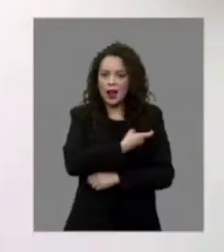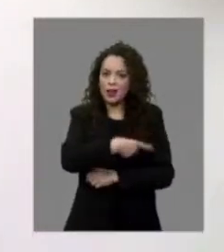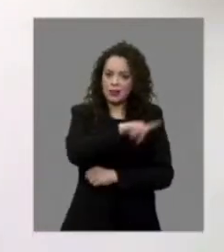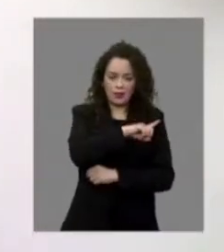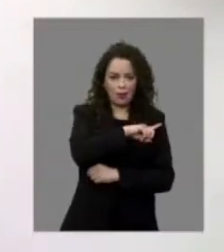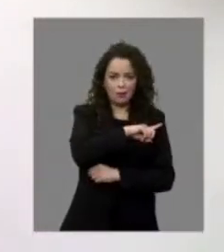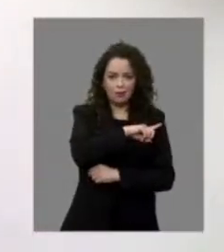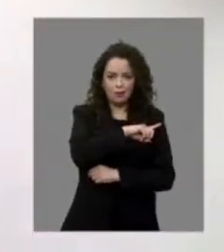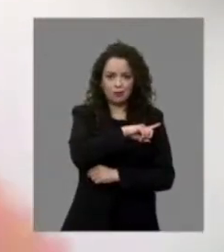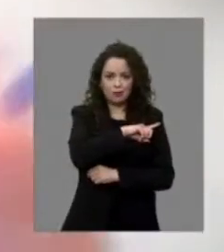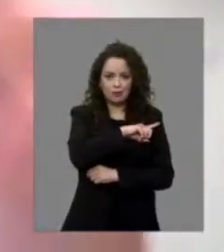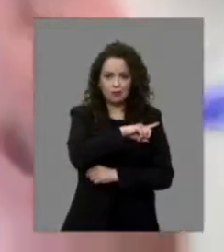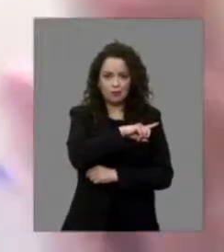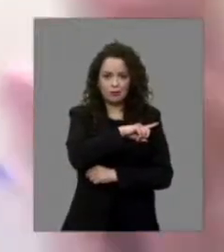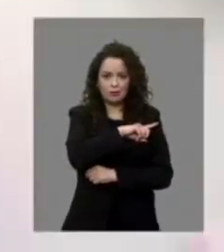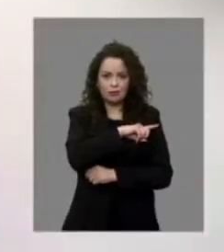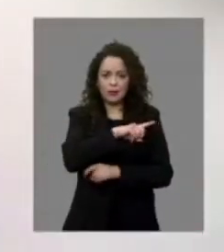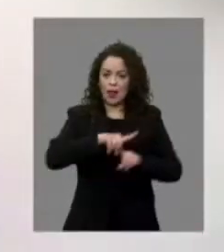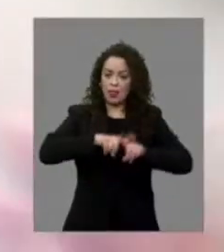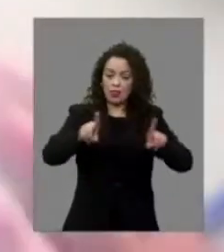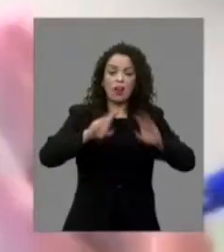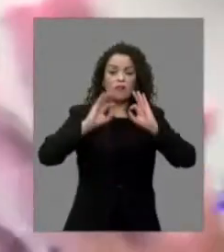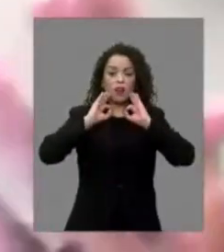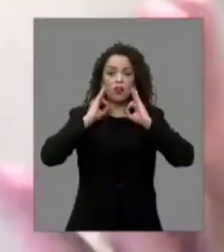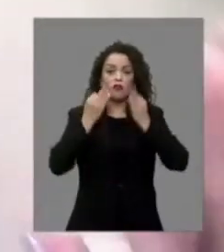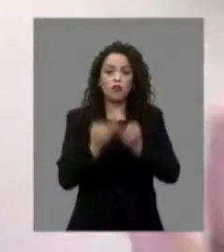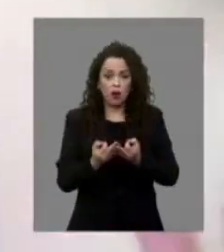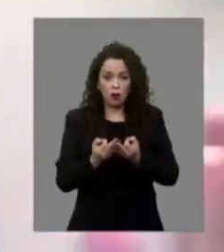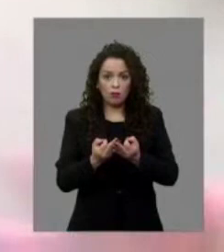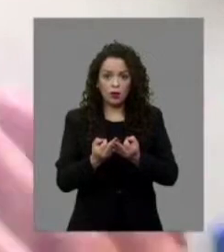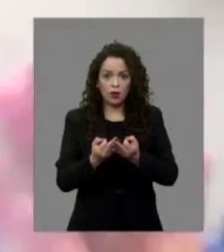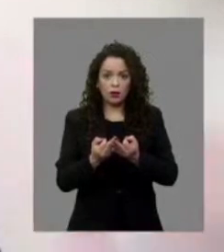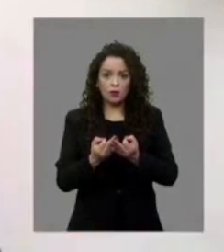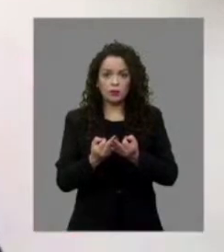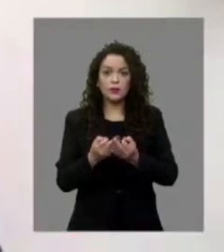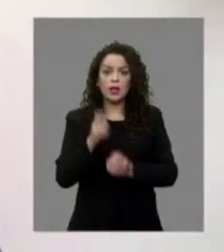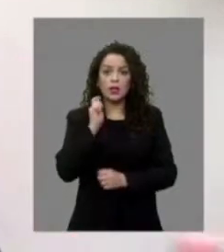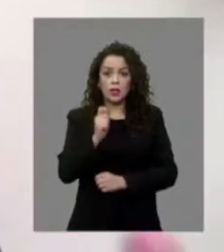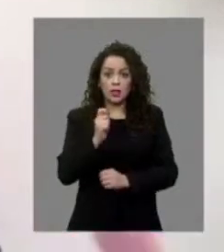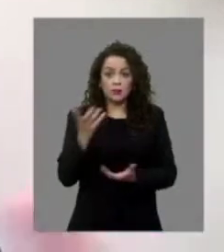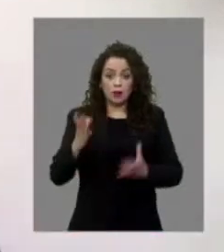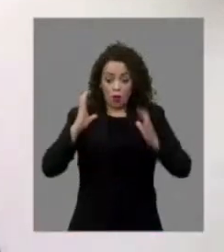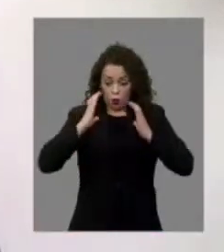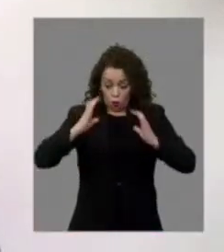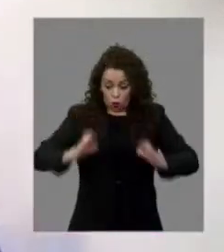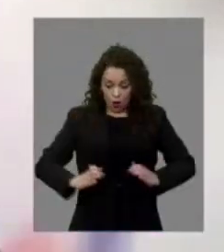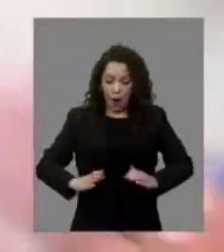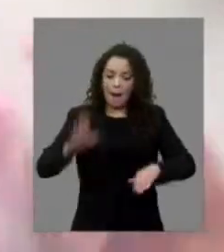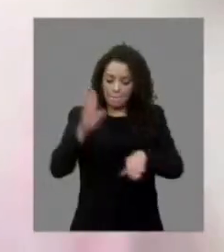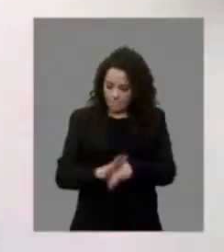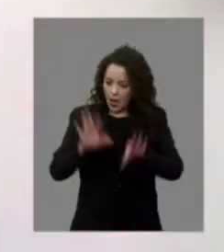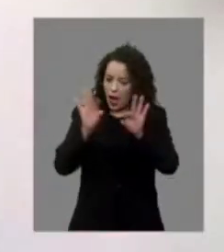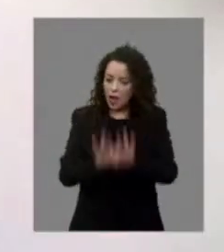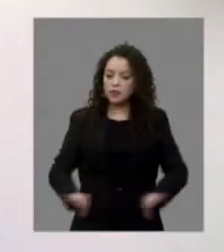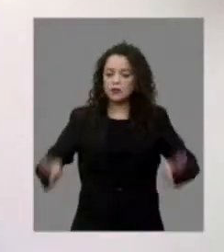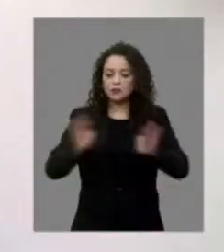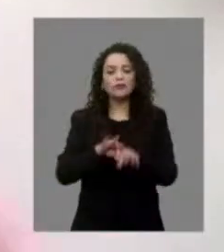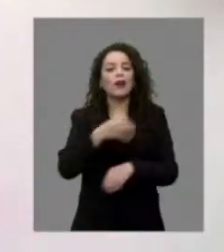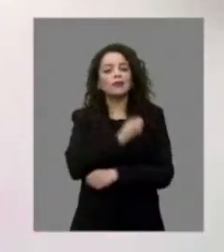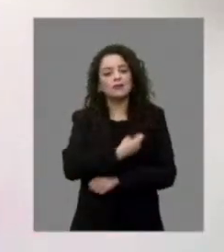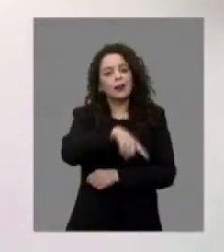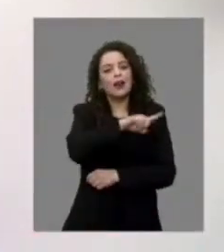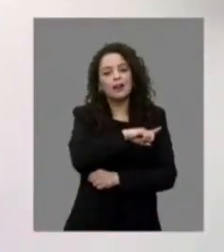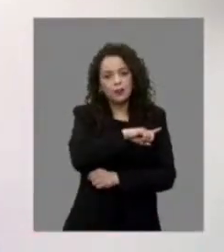justipreciada de manera muy distinta, privilegiando siempre la salud física. Y eso lleva entonces